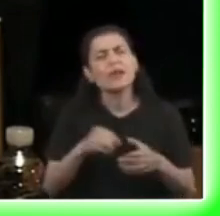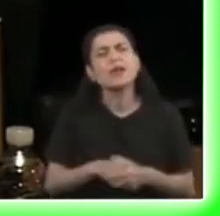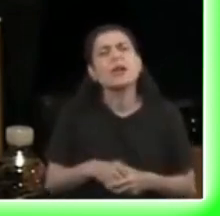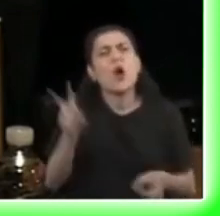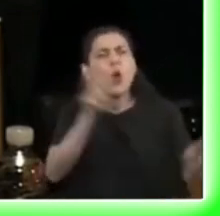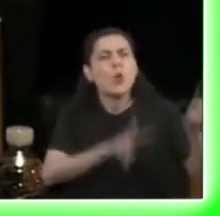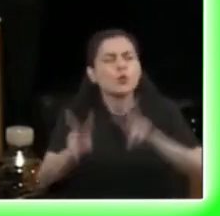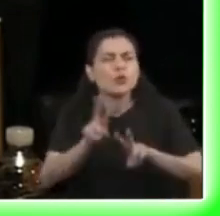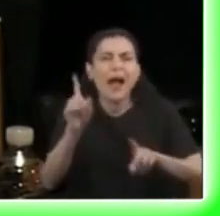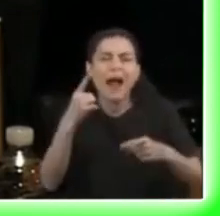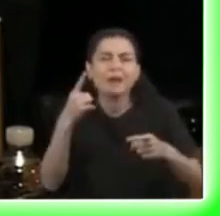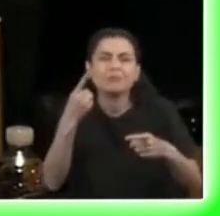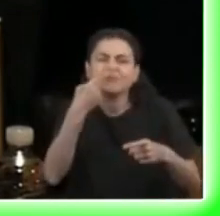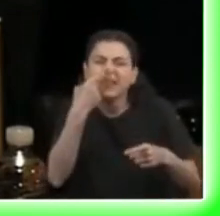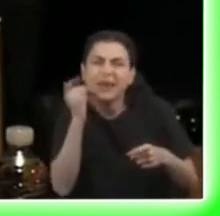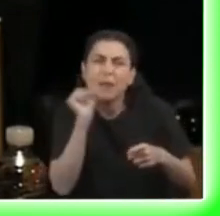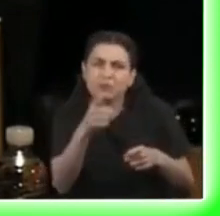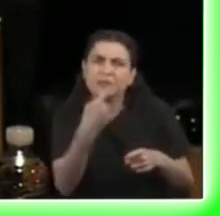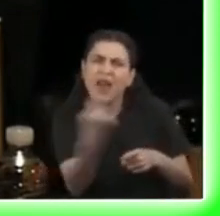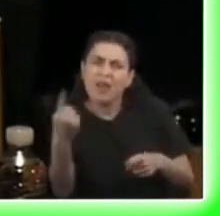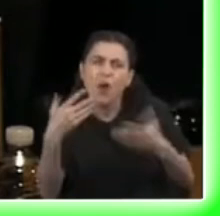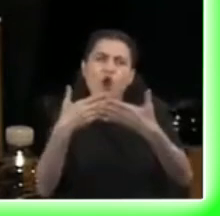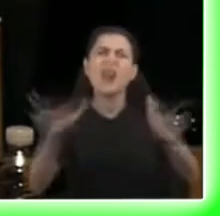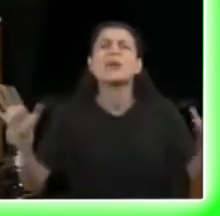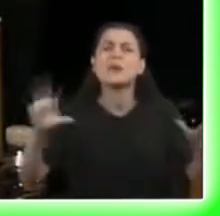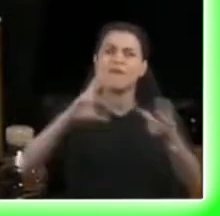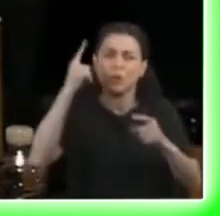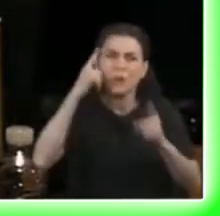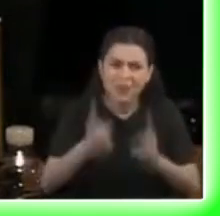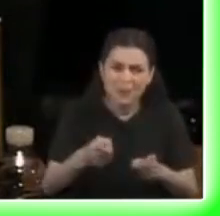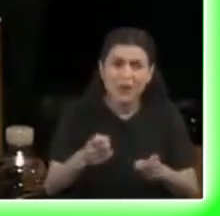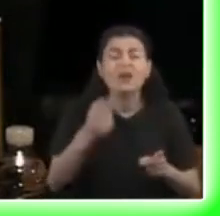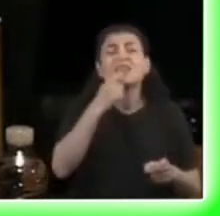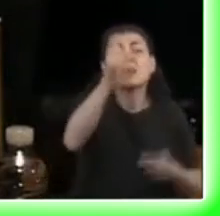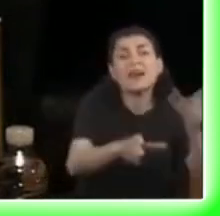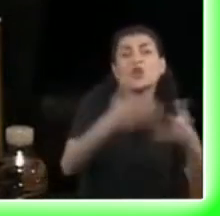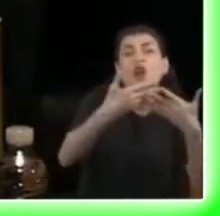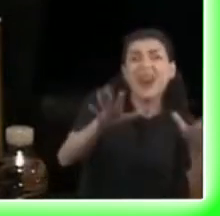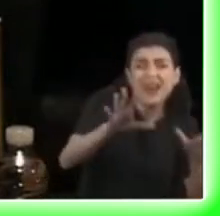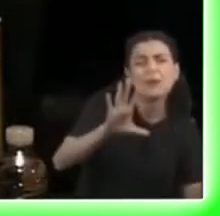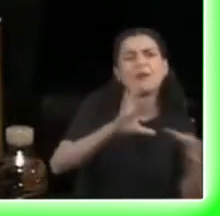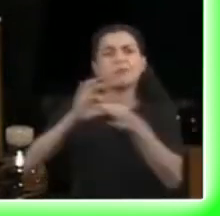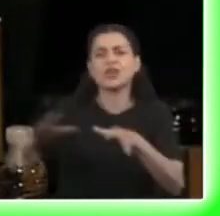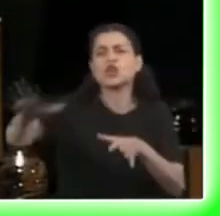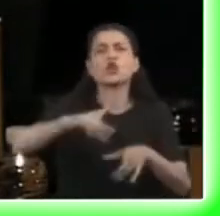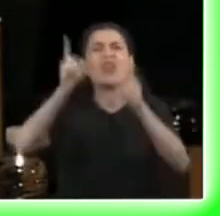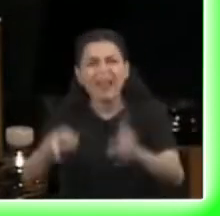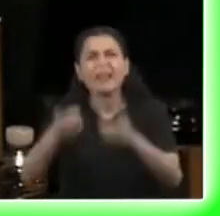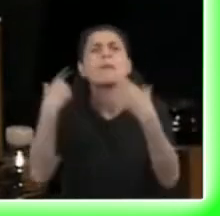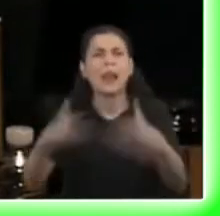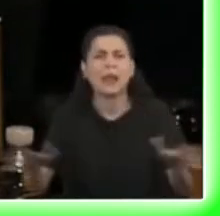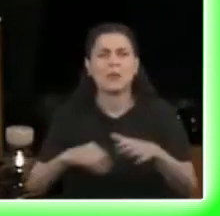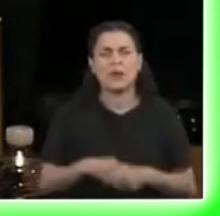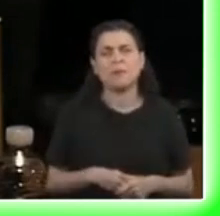interés individual produce beneficios colectivos. Adam Smith Dixit. Y que, por lo